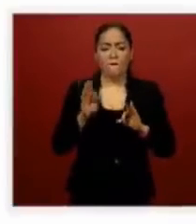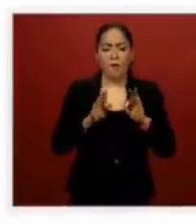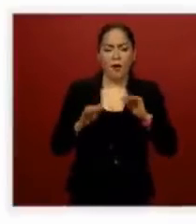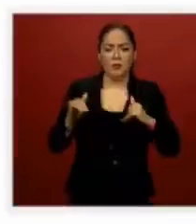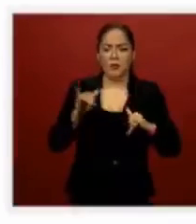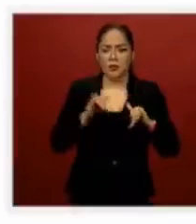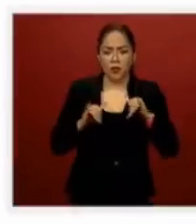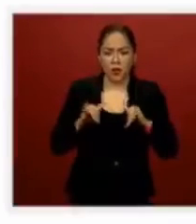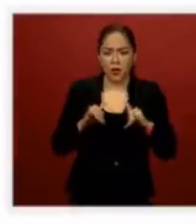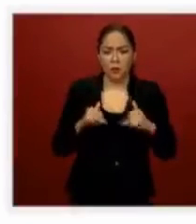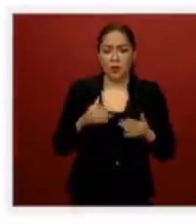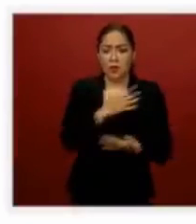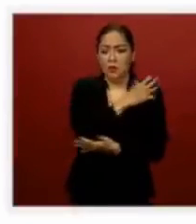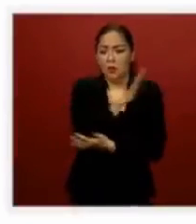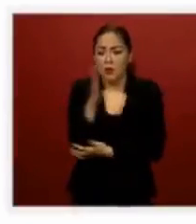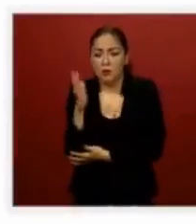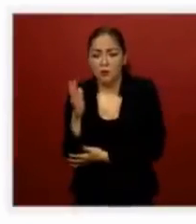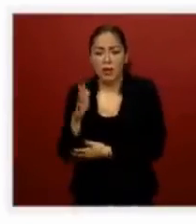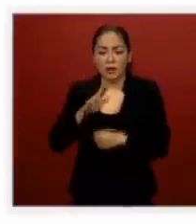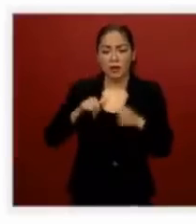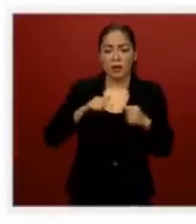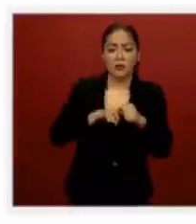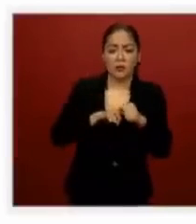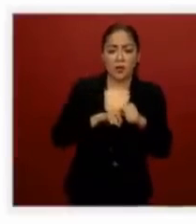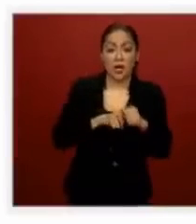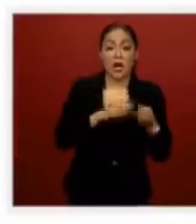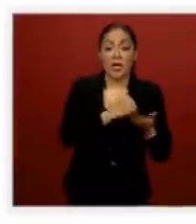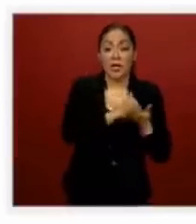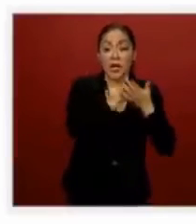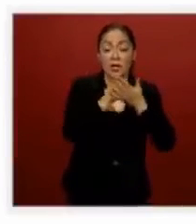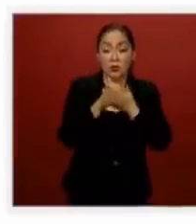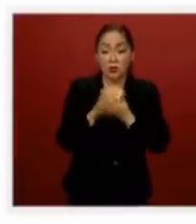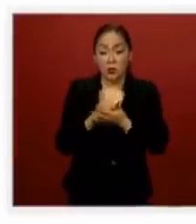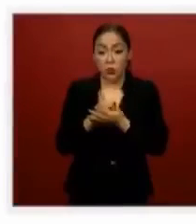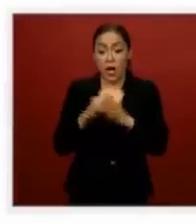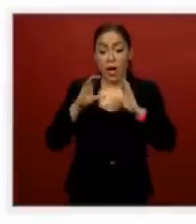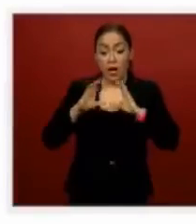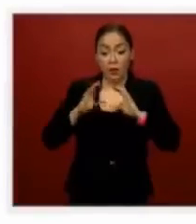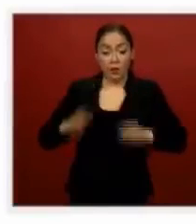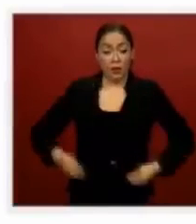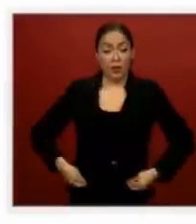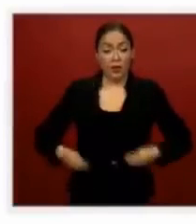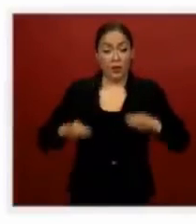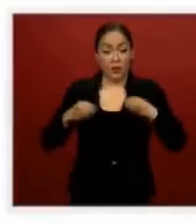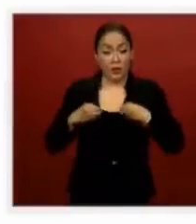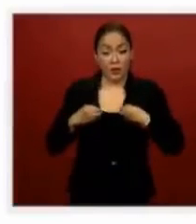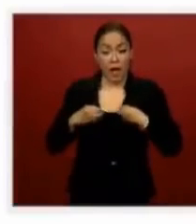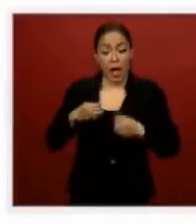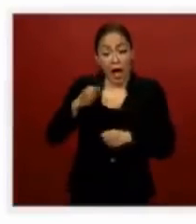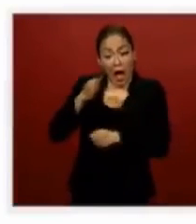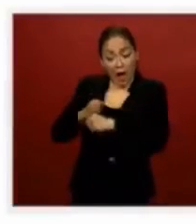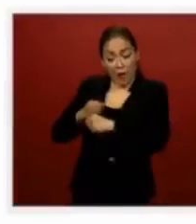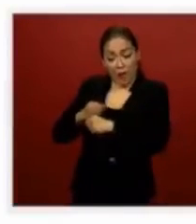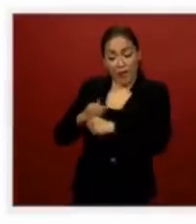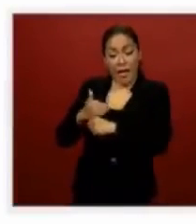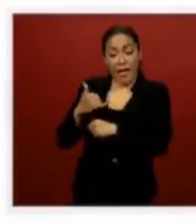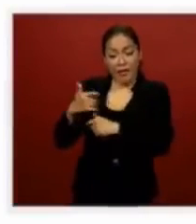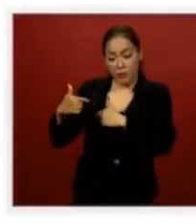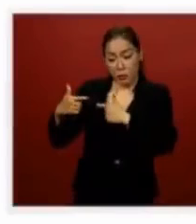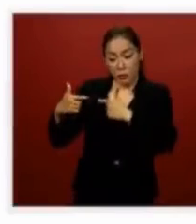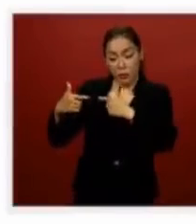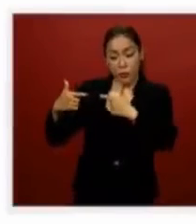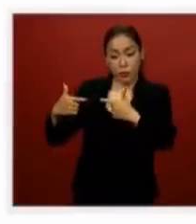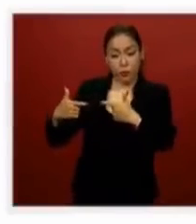que posibilitan la existencia y la reproducción de la vida, de las generaciones actuales y